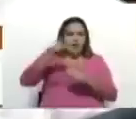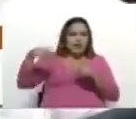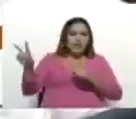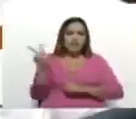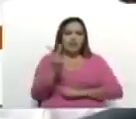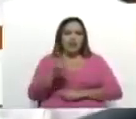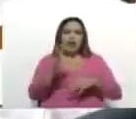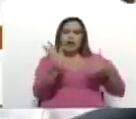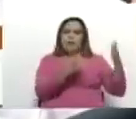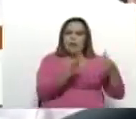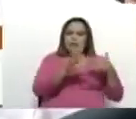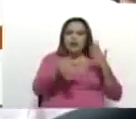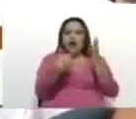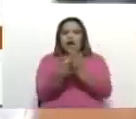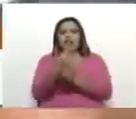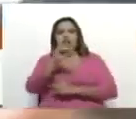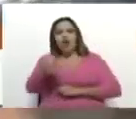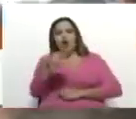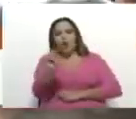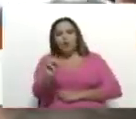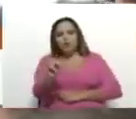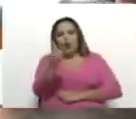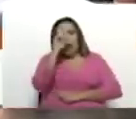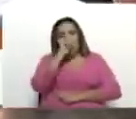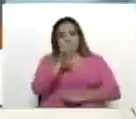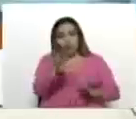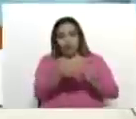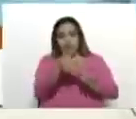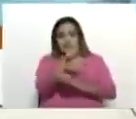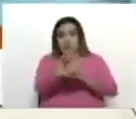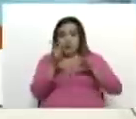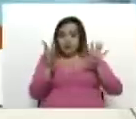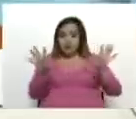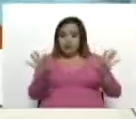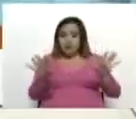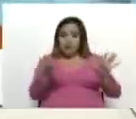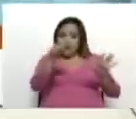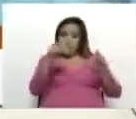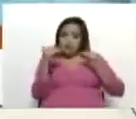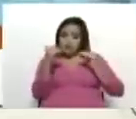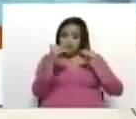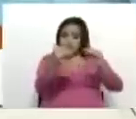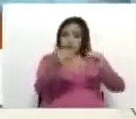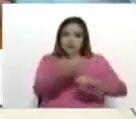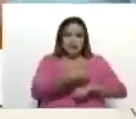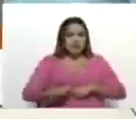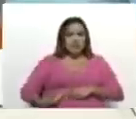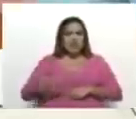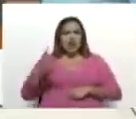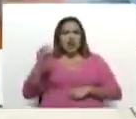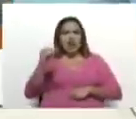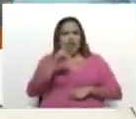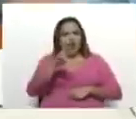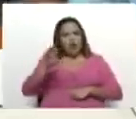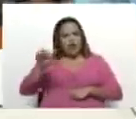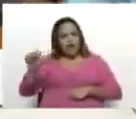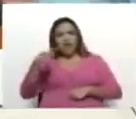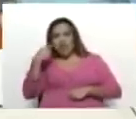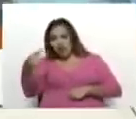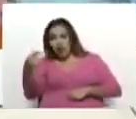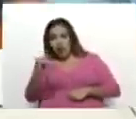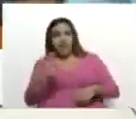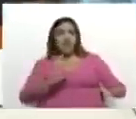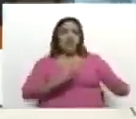meses de marzo a junio del año 2019 Esto va paralelo presidente Correa a las sanciones al bloqueo